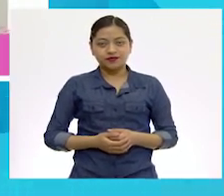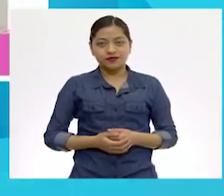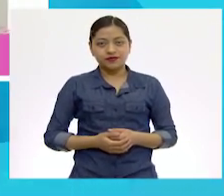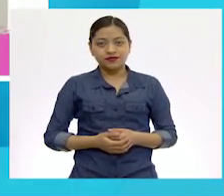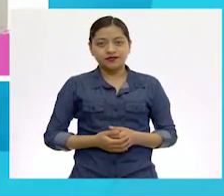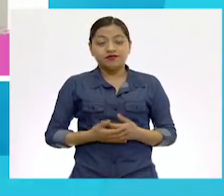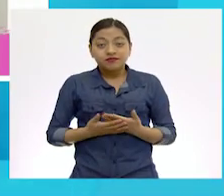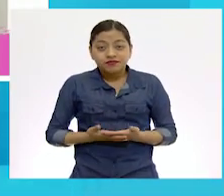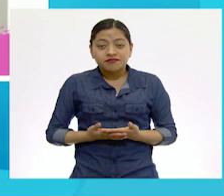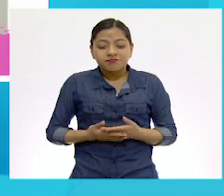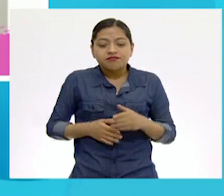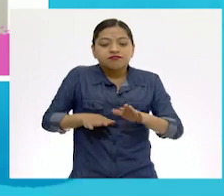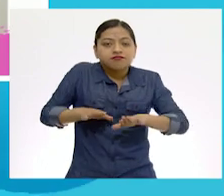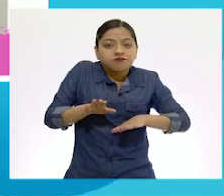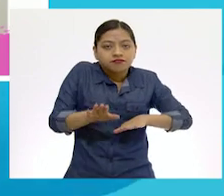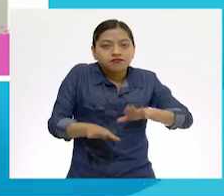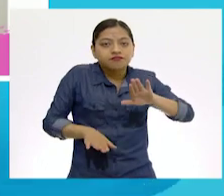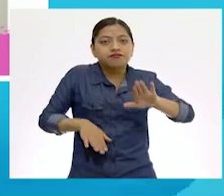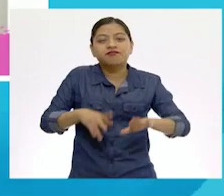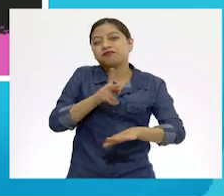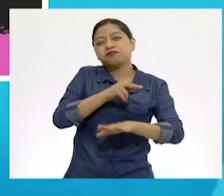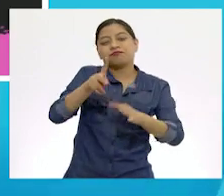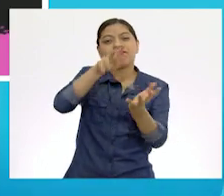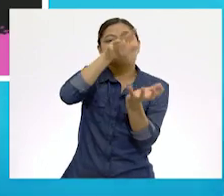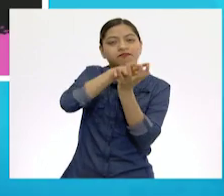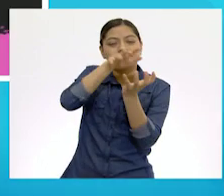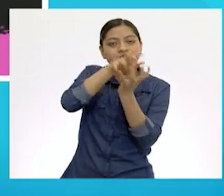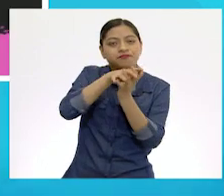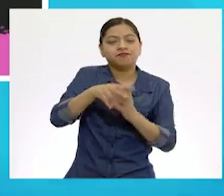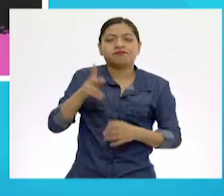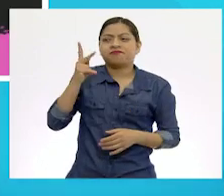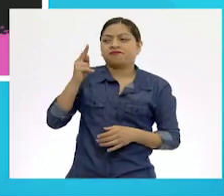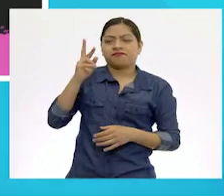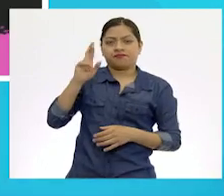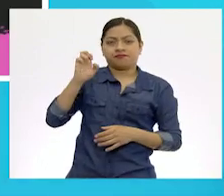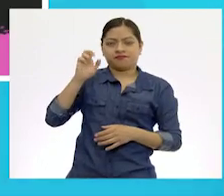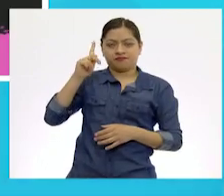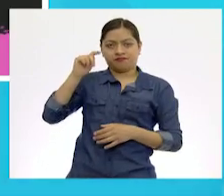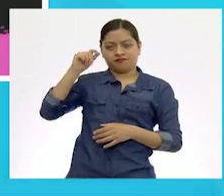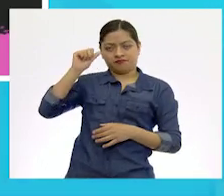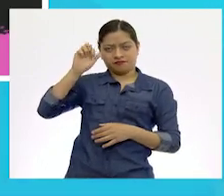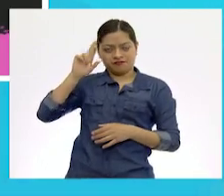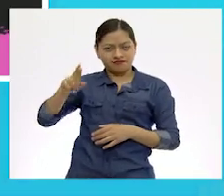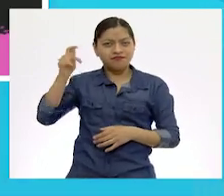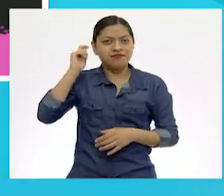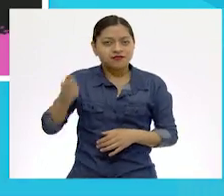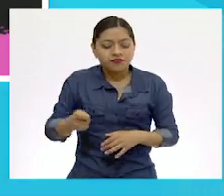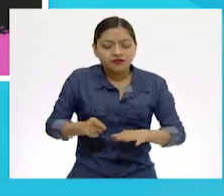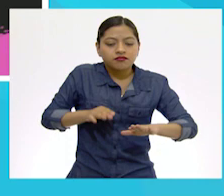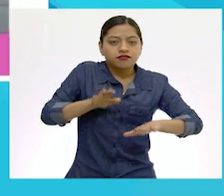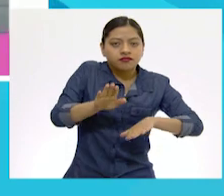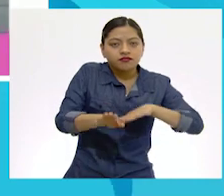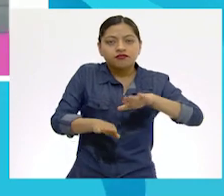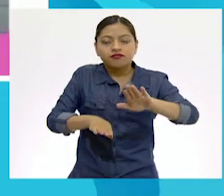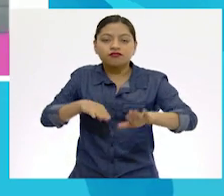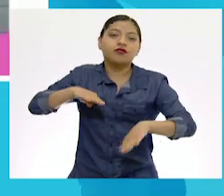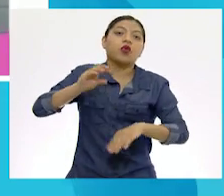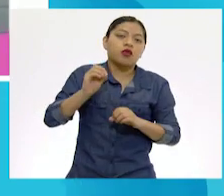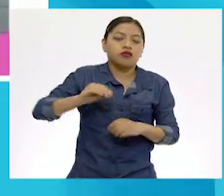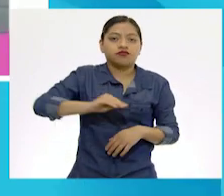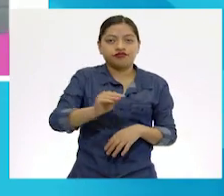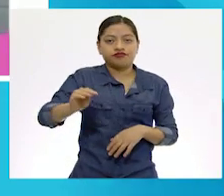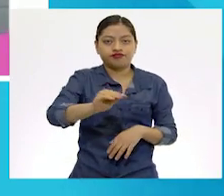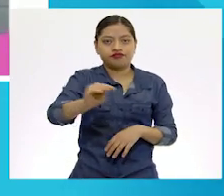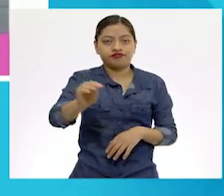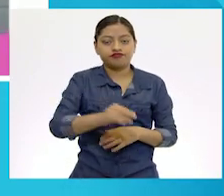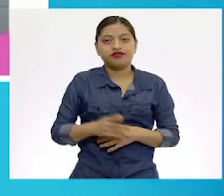Es arrastrarse como los reptiles. Reptar es cuando se mueven arrastrándose. Reptar es